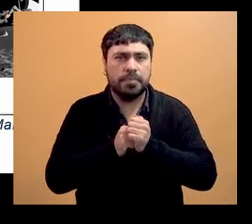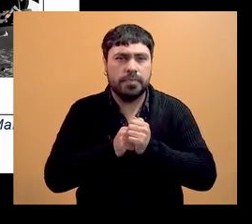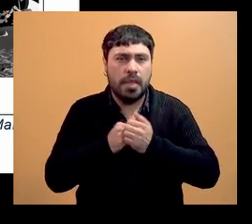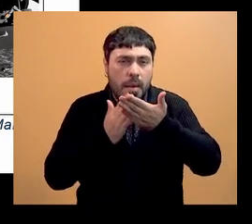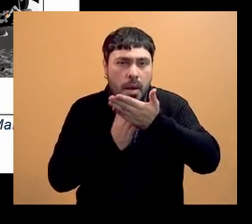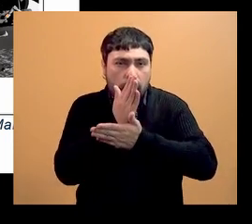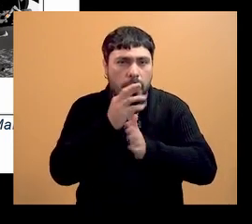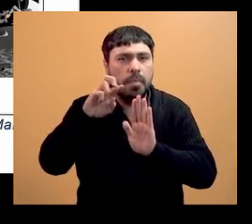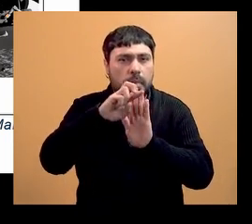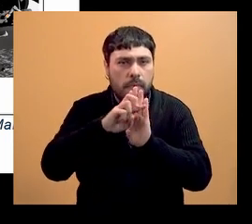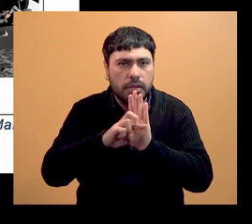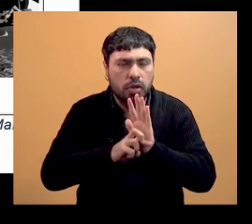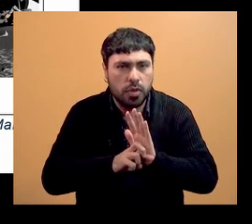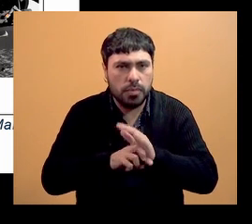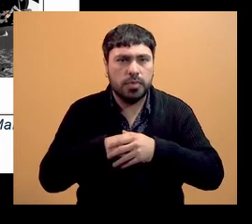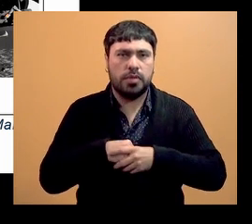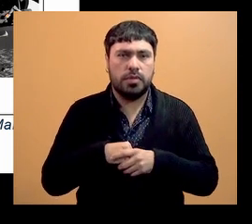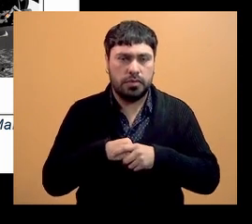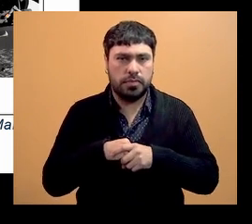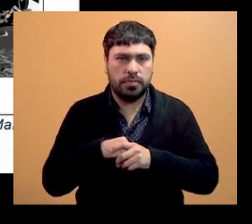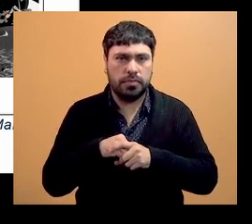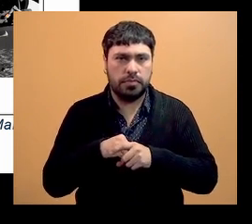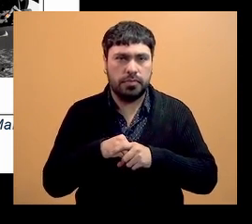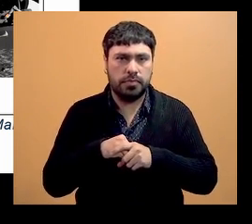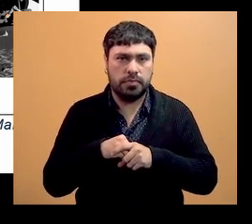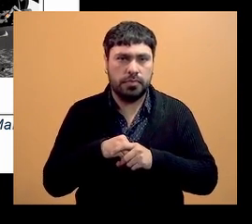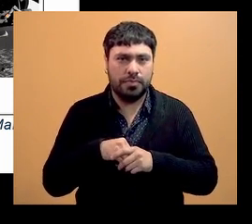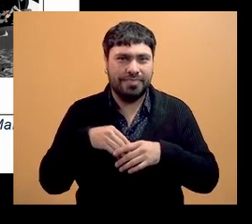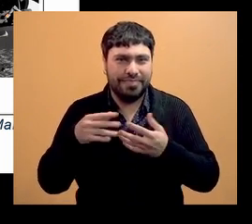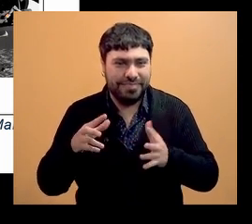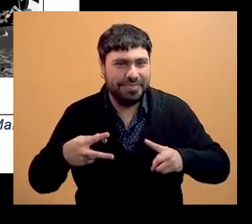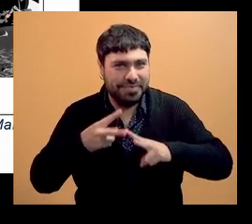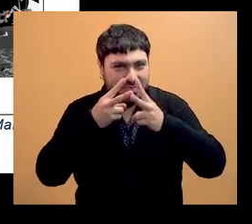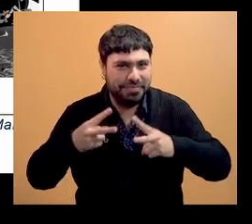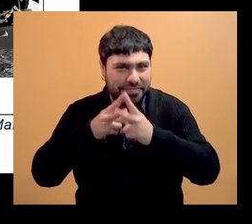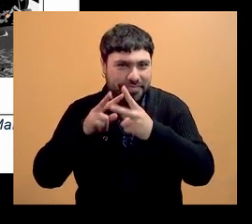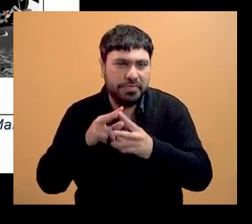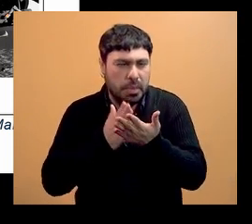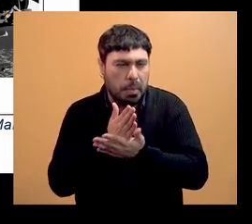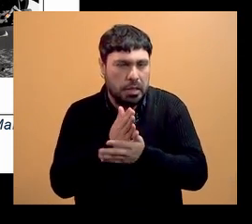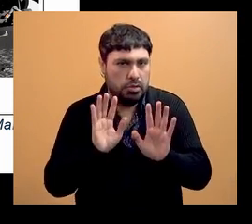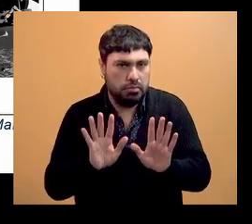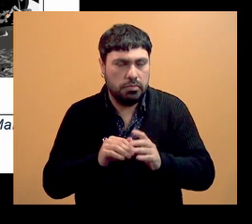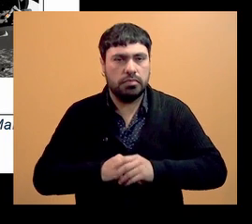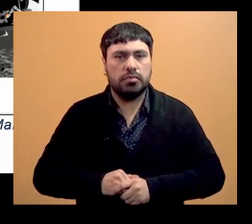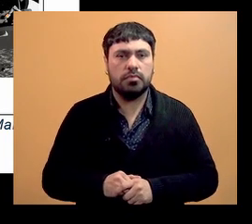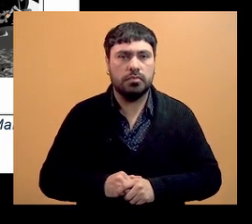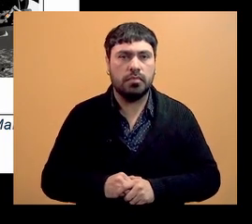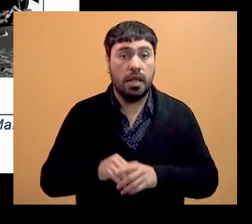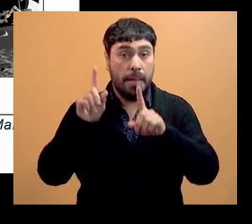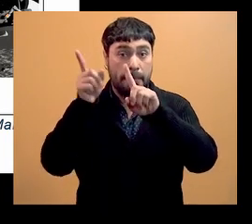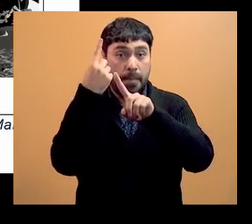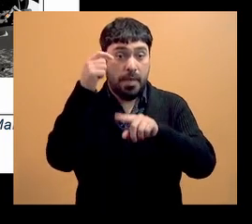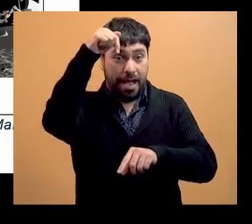hoy acá en la Tierra. Ellos están en la etapa de sondaje. Por supuesto, antes de minar cualquier cosa, tal como se hace aquí en la Tierra, se tiene